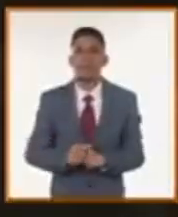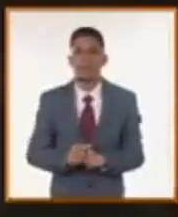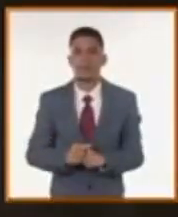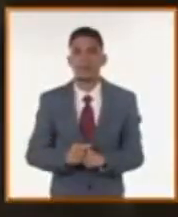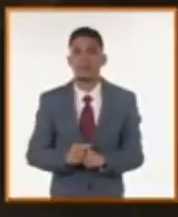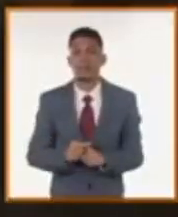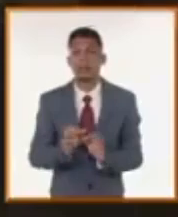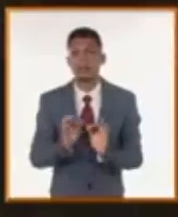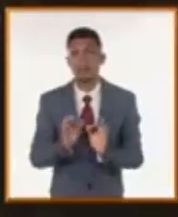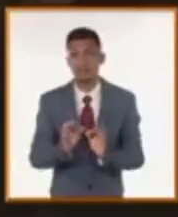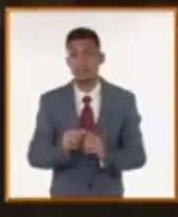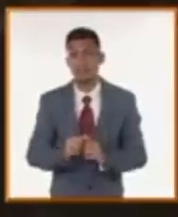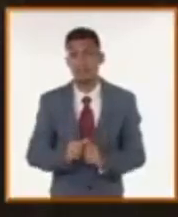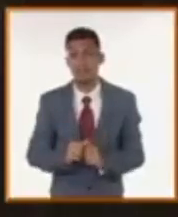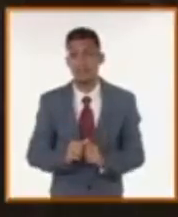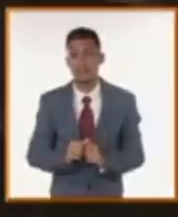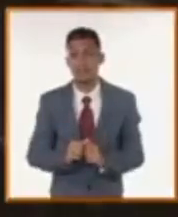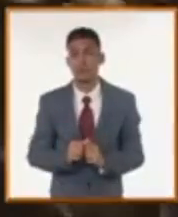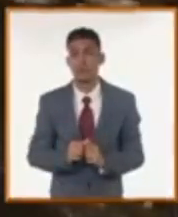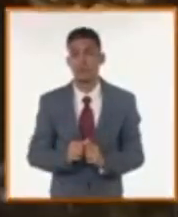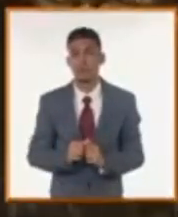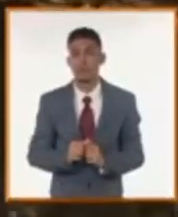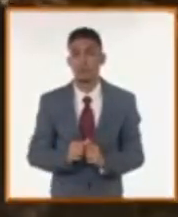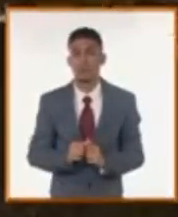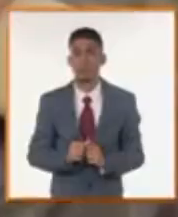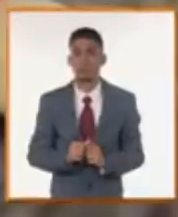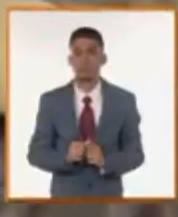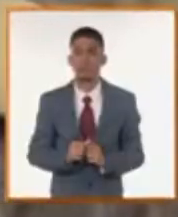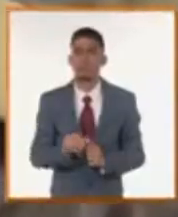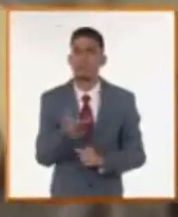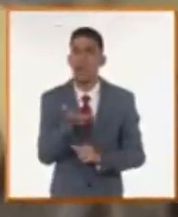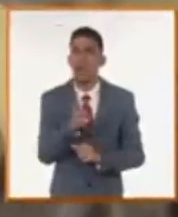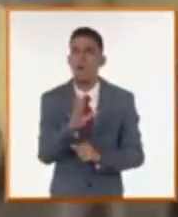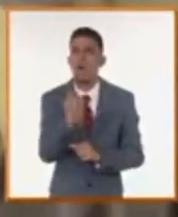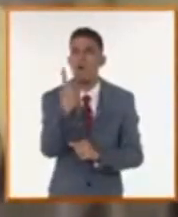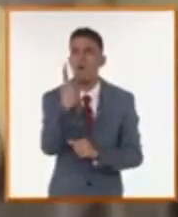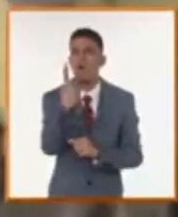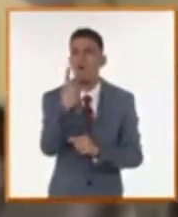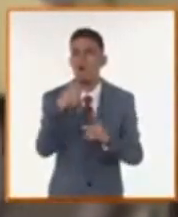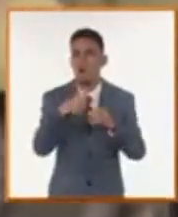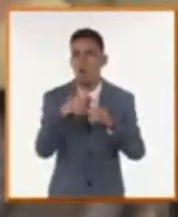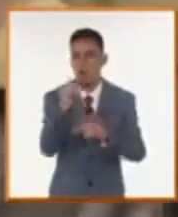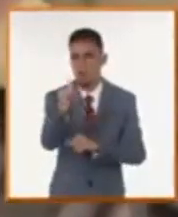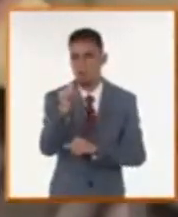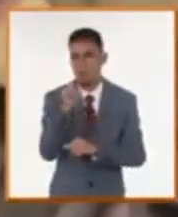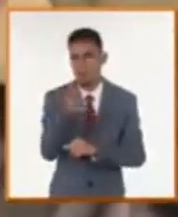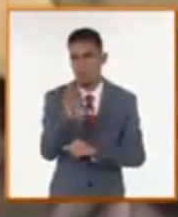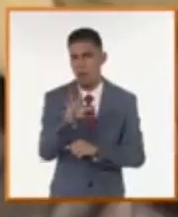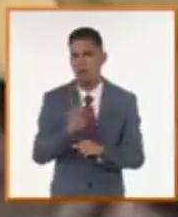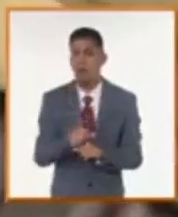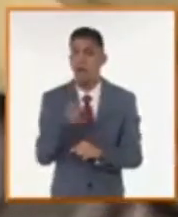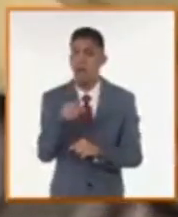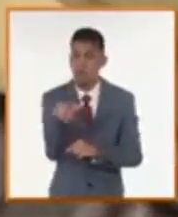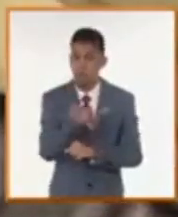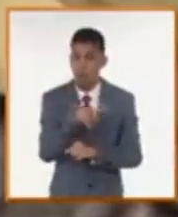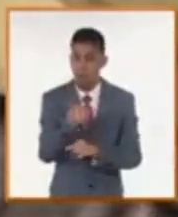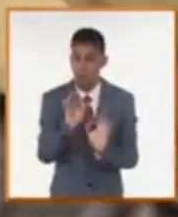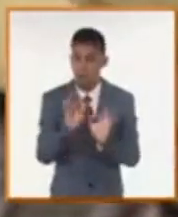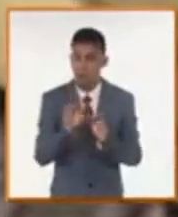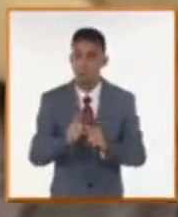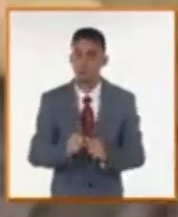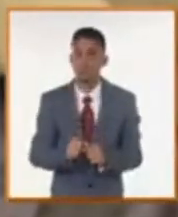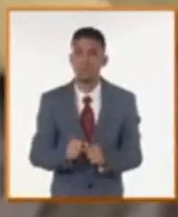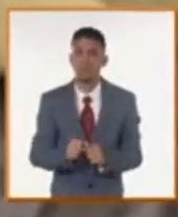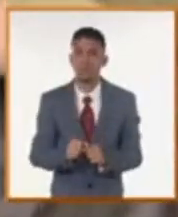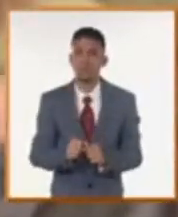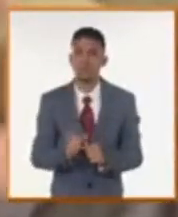vieron, porque así a simple vista lo vimos más o menos unos 11 kilómetros más o menos de nosotros. Y entonces ahí también fue donde se vieron caer ahí, que